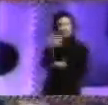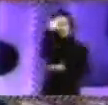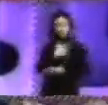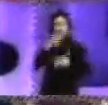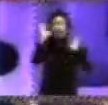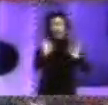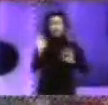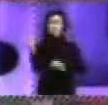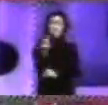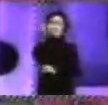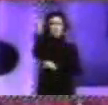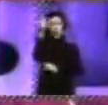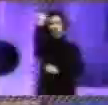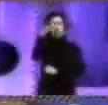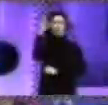un murguero